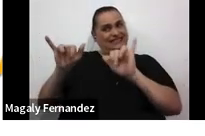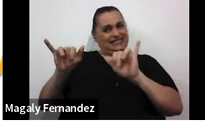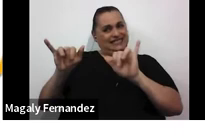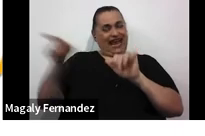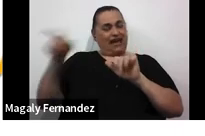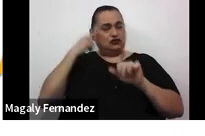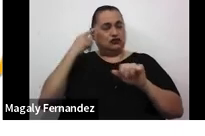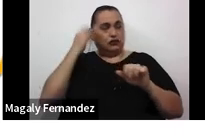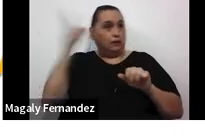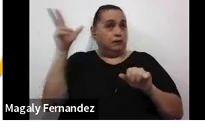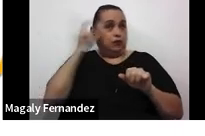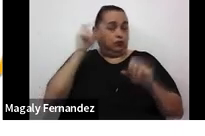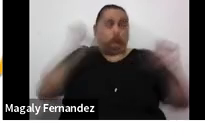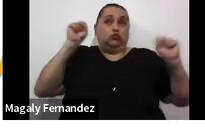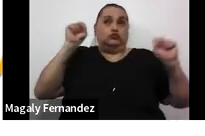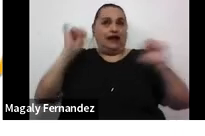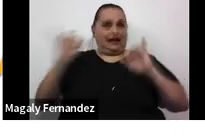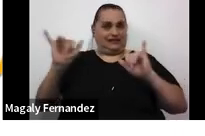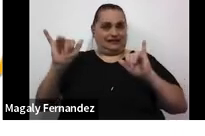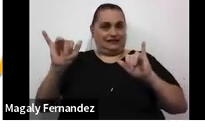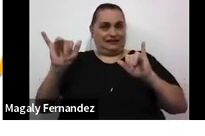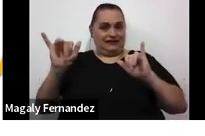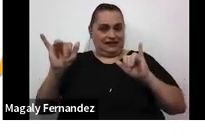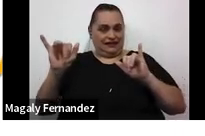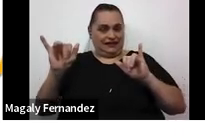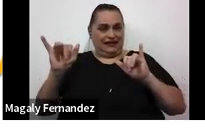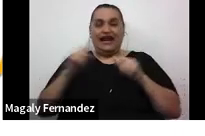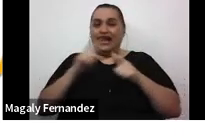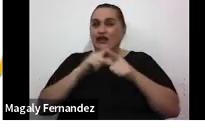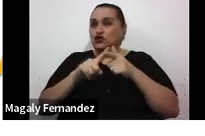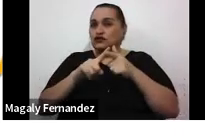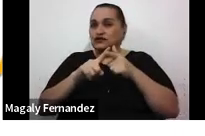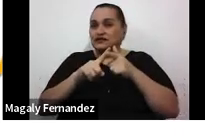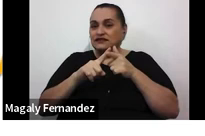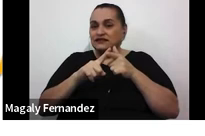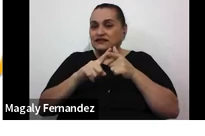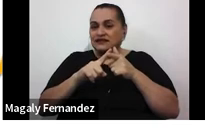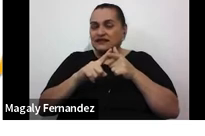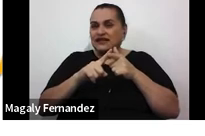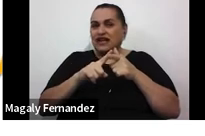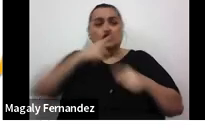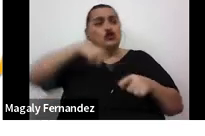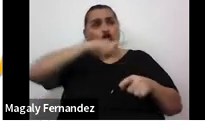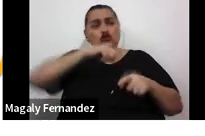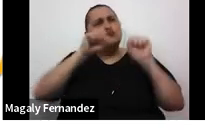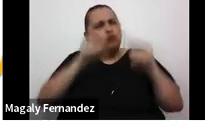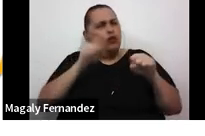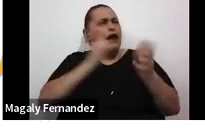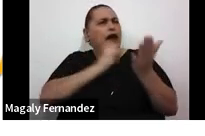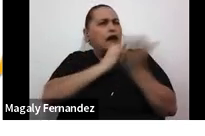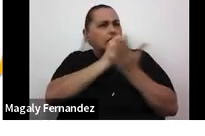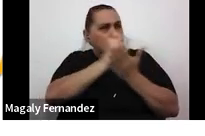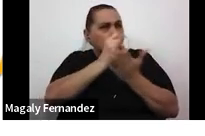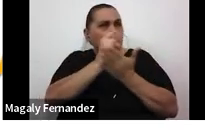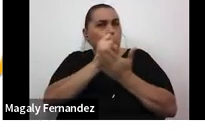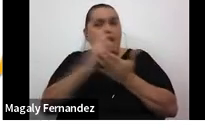verdad sin sin sin el plástico para decirlo en Tico entonces Bueno nos podemos averiguar Mira hay algo que le